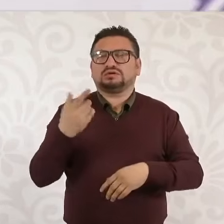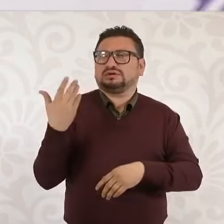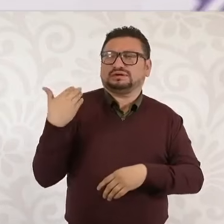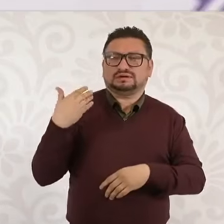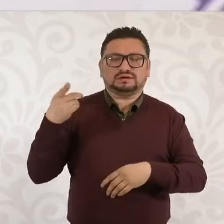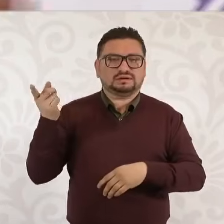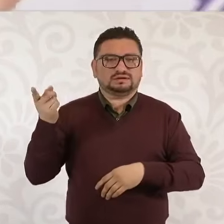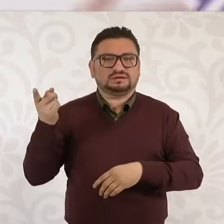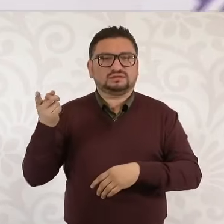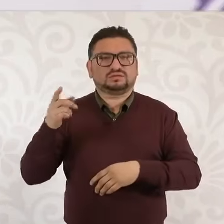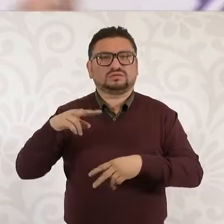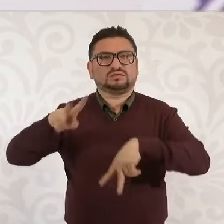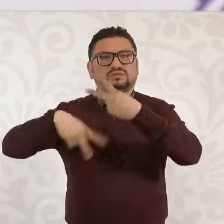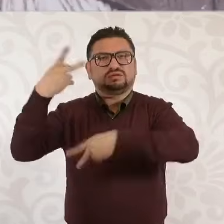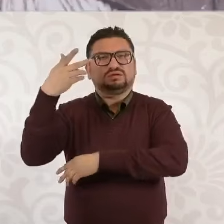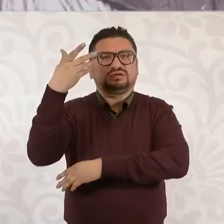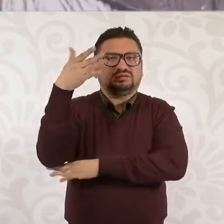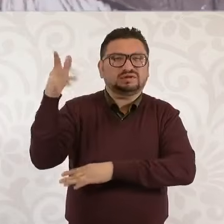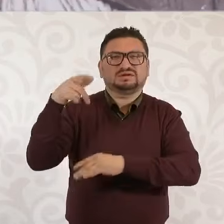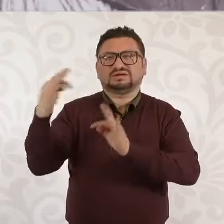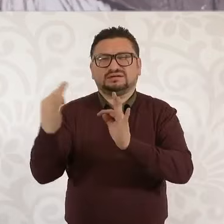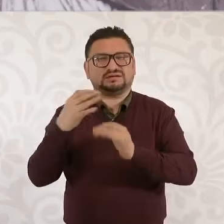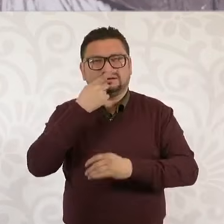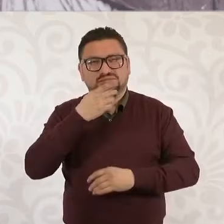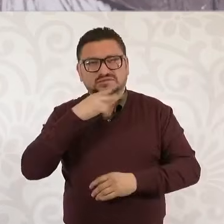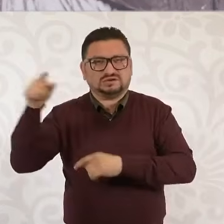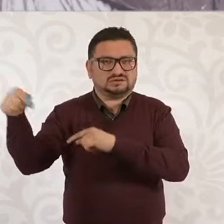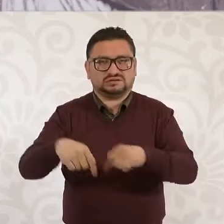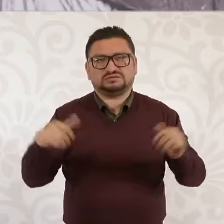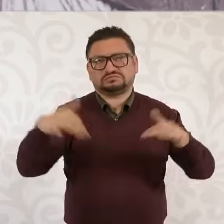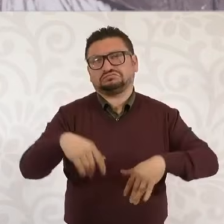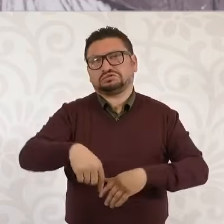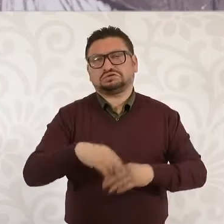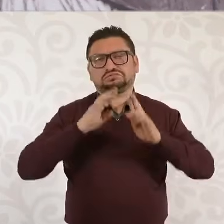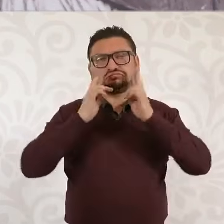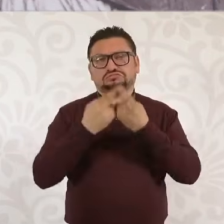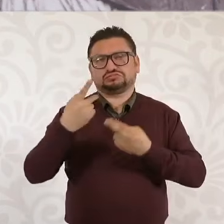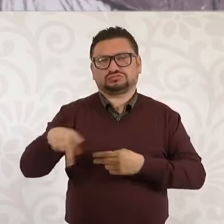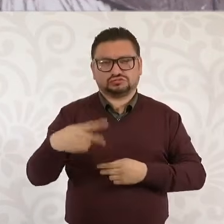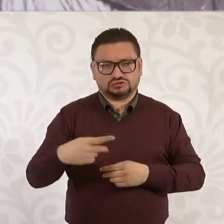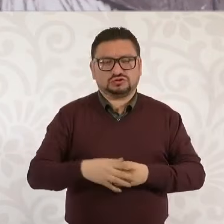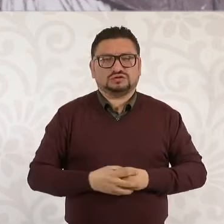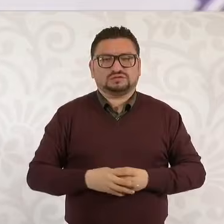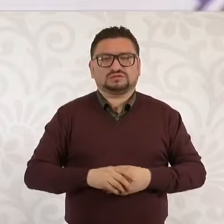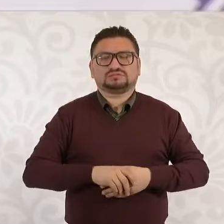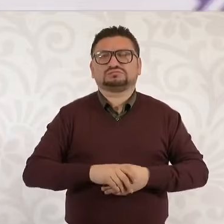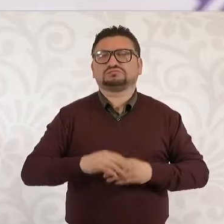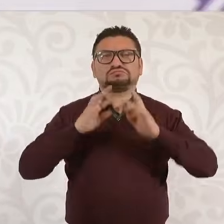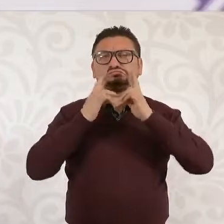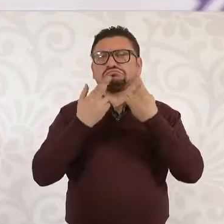aquí, fuimos a lo de la bandera, era mucho más cómodo que se reunieran aquí y fue una reunión